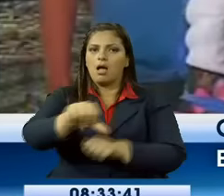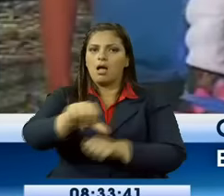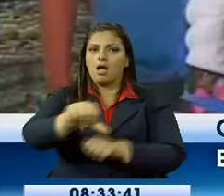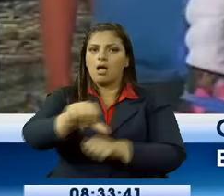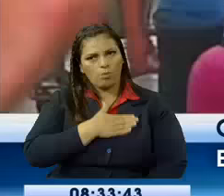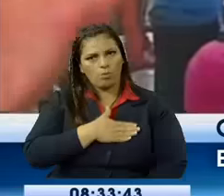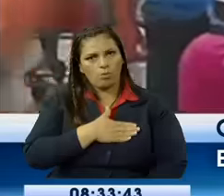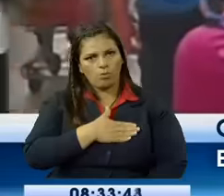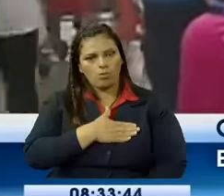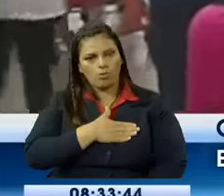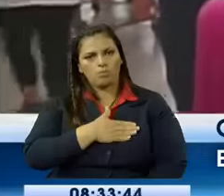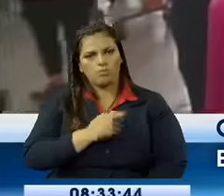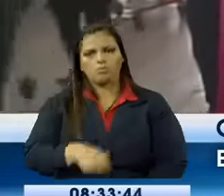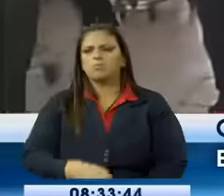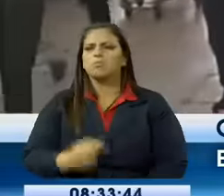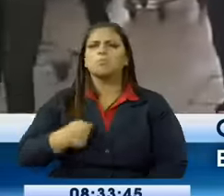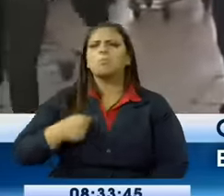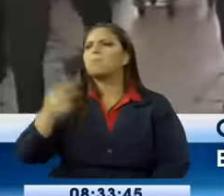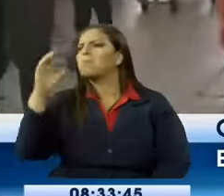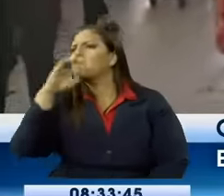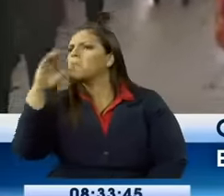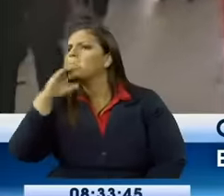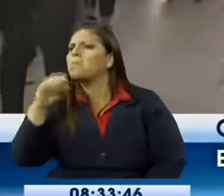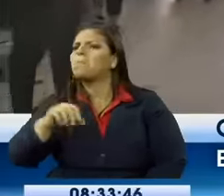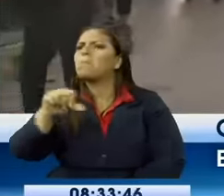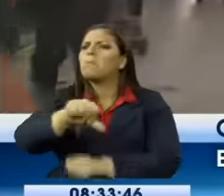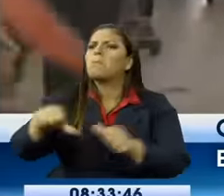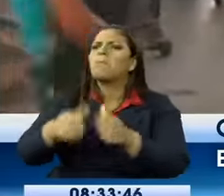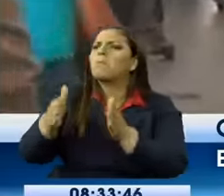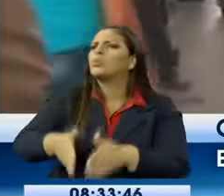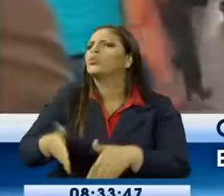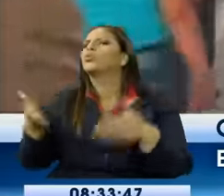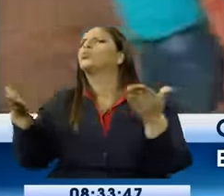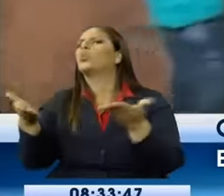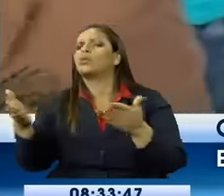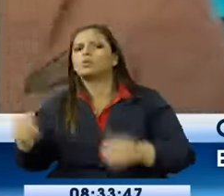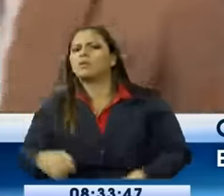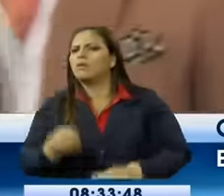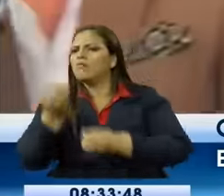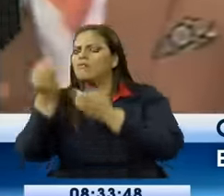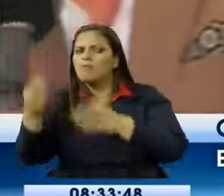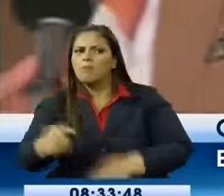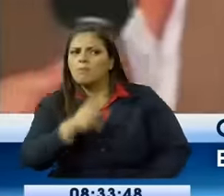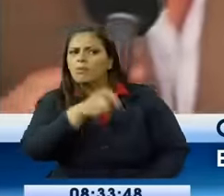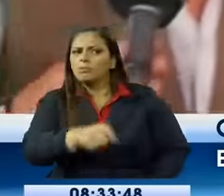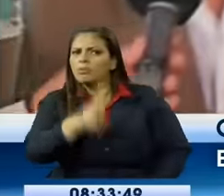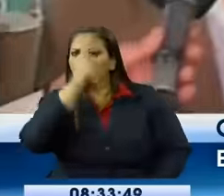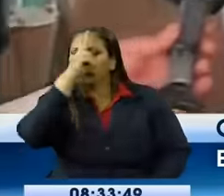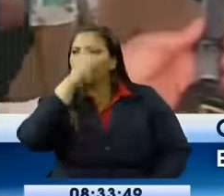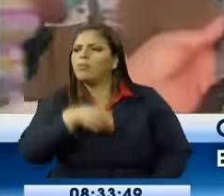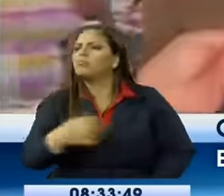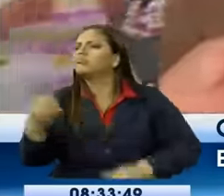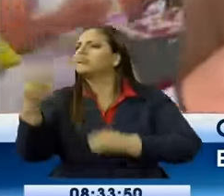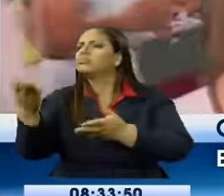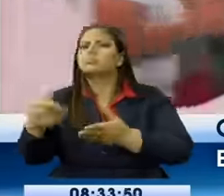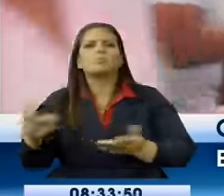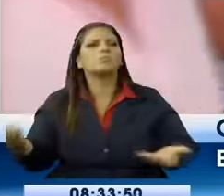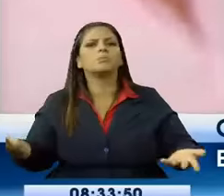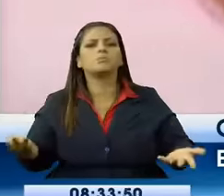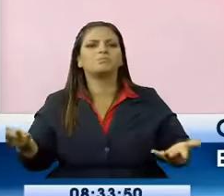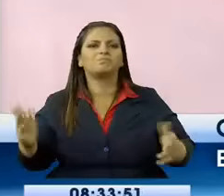que tengamos este caso de comerciantes y los inspectores no estén aquí presentes, los supervisores y los administradores no estén